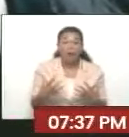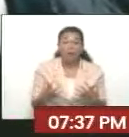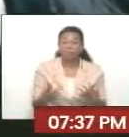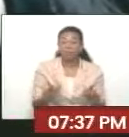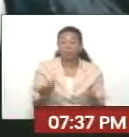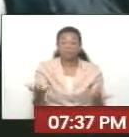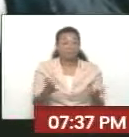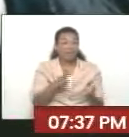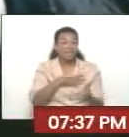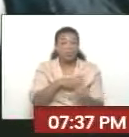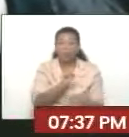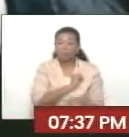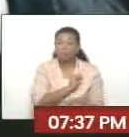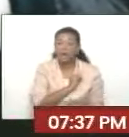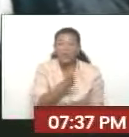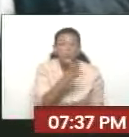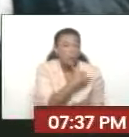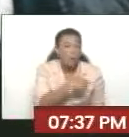cobarde.